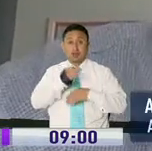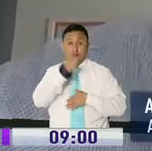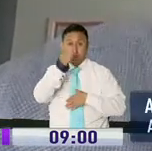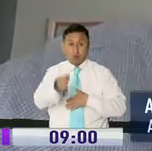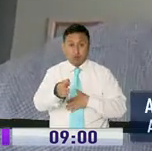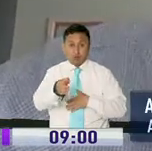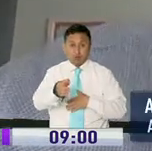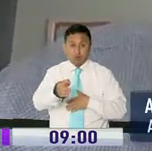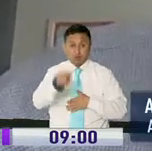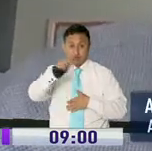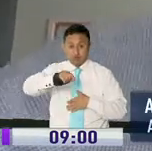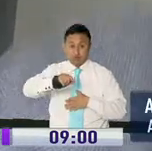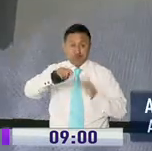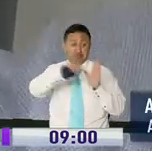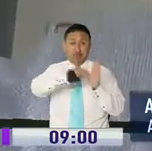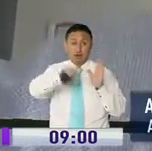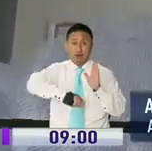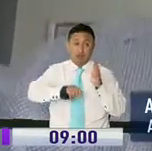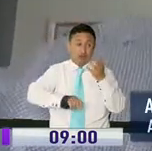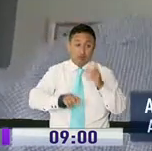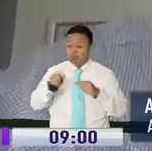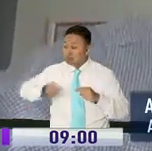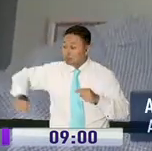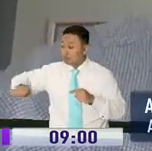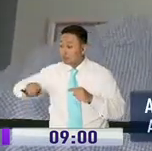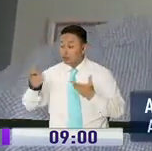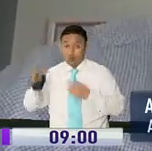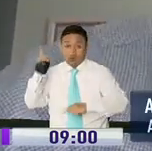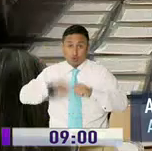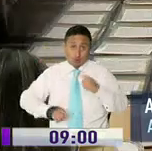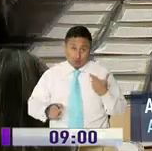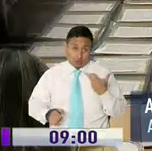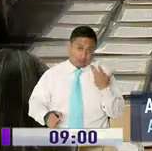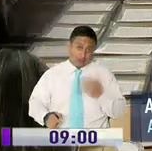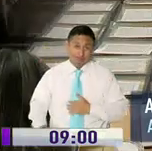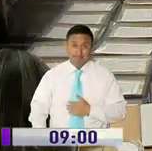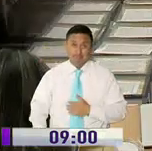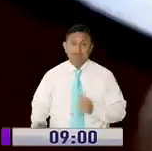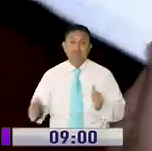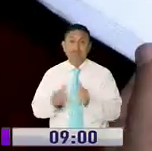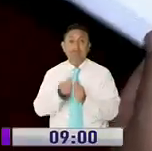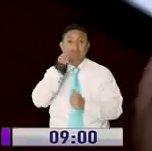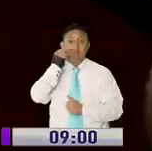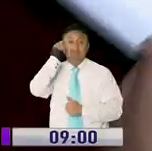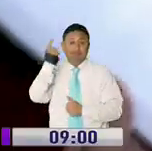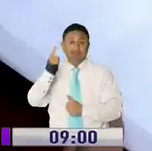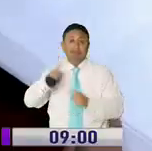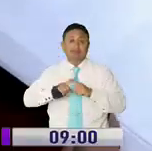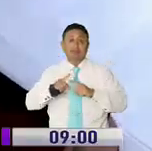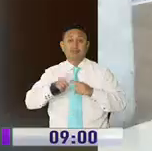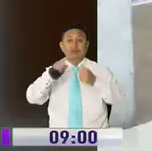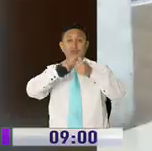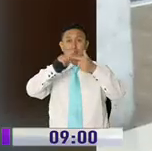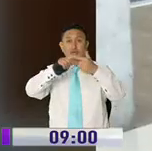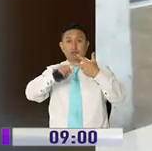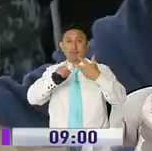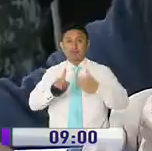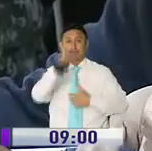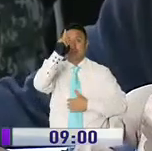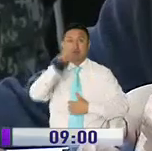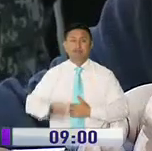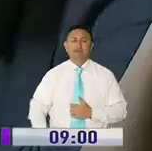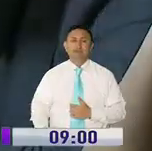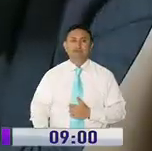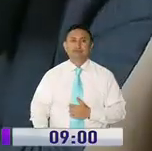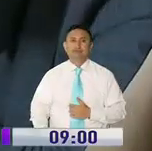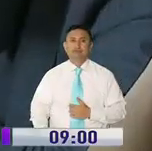que los abogados de algún sujeto procesal no se puede conectar. Junto a Correa han sido señalados el ex vicepresidente Jorge Glass, Alexis